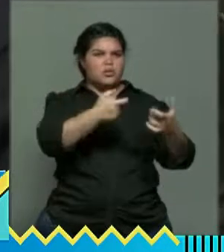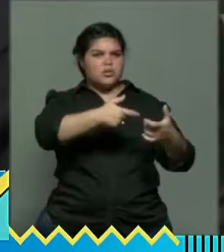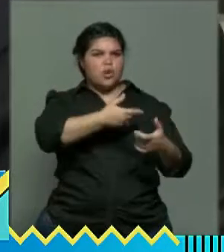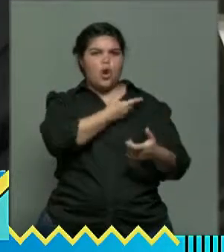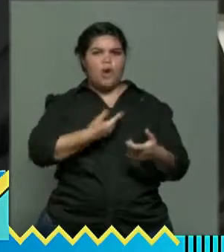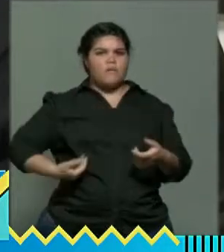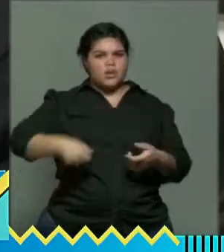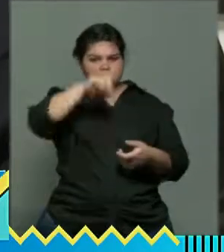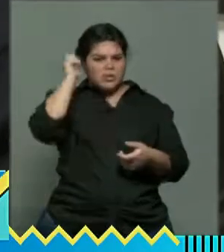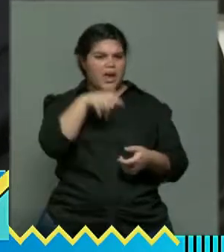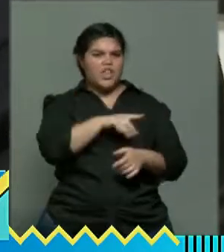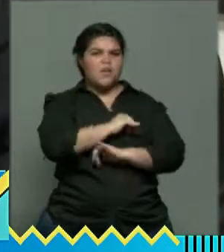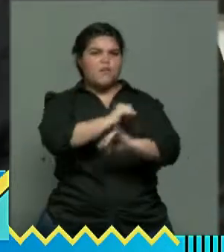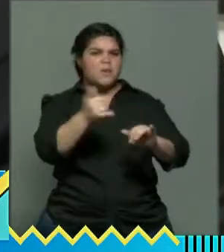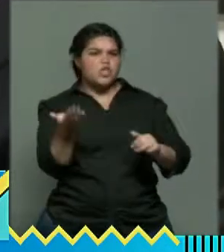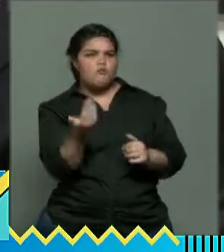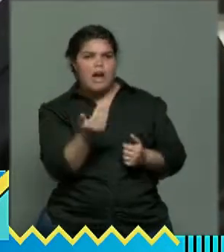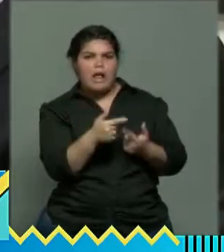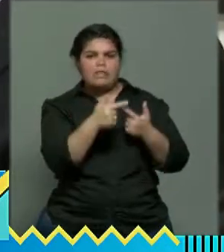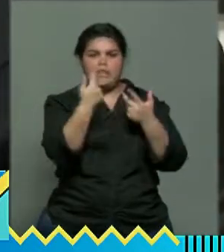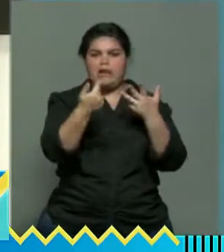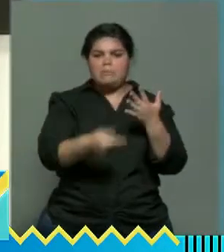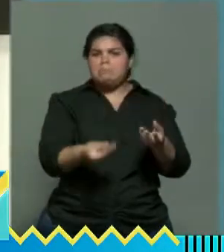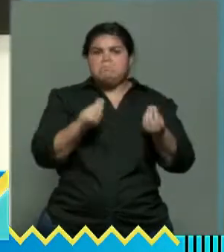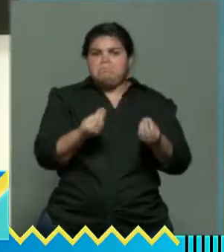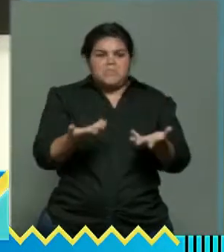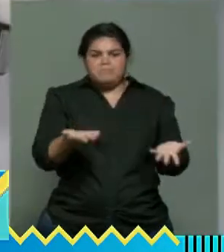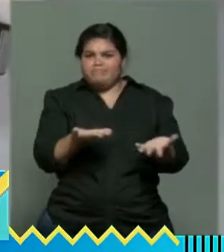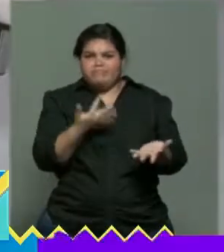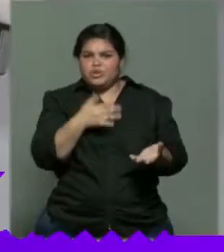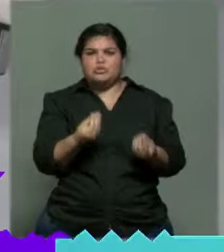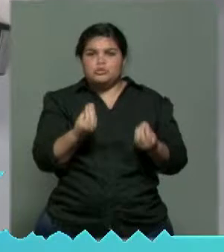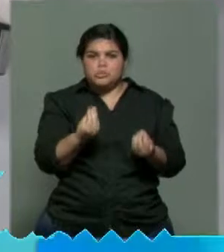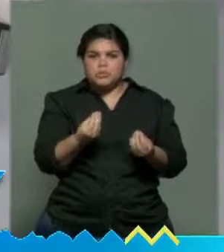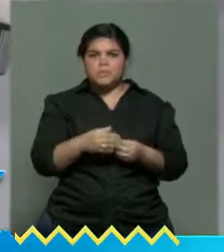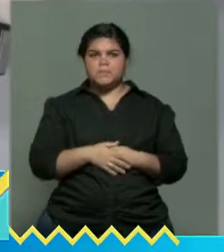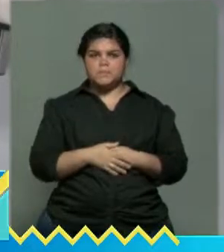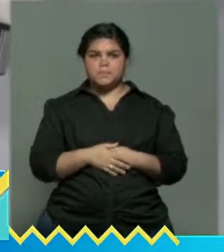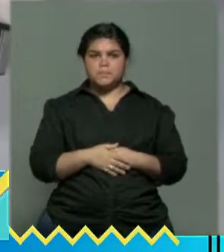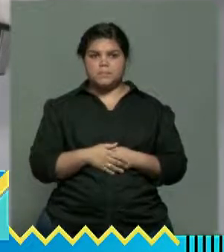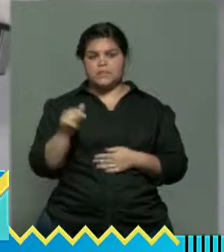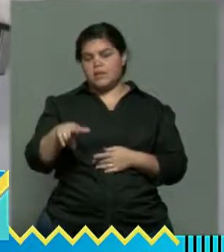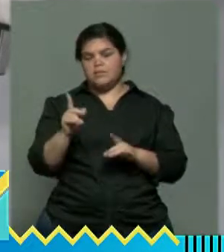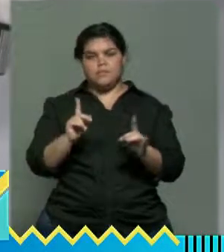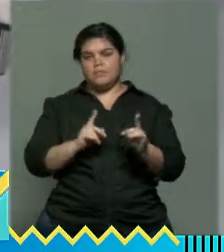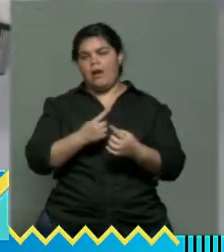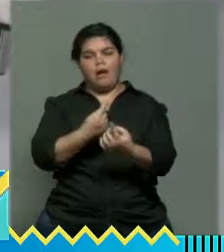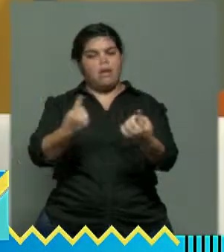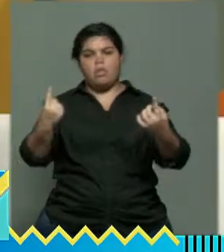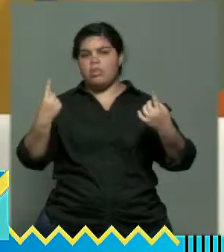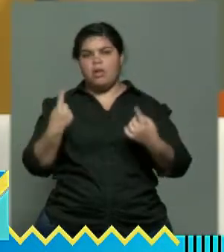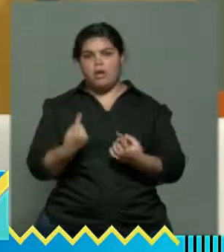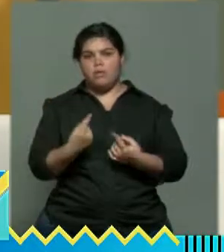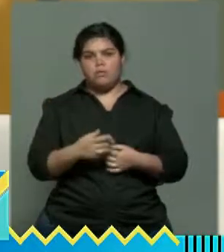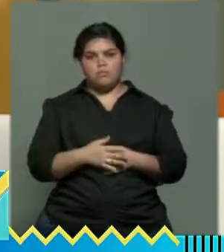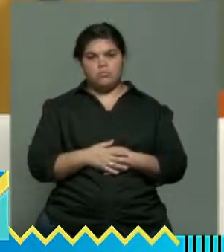de información, una arbitrariedad. ¿Cómo se lee Mira, esto? por supuesto ahí empezamos a opinar con la bola de cristal y cada uno creyendo lo que